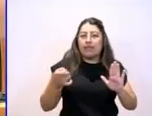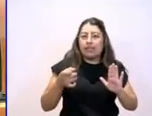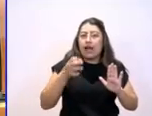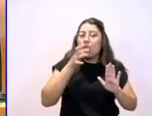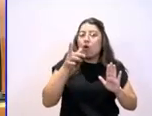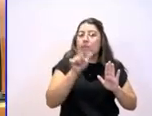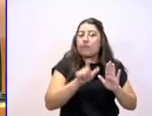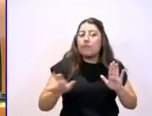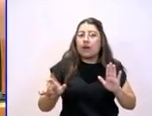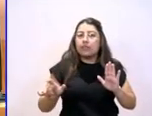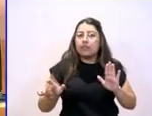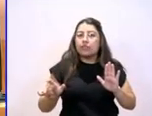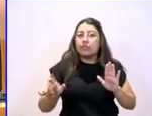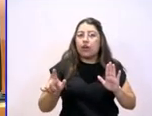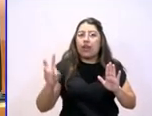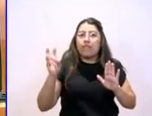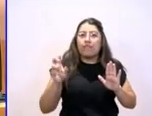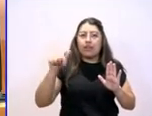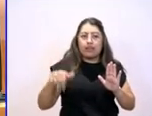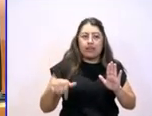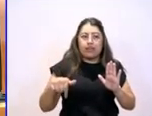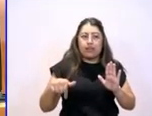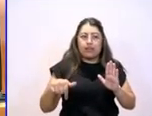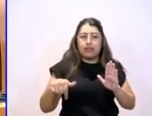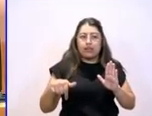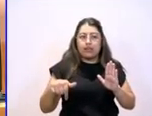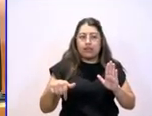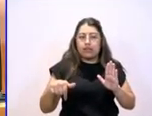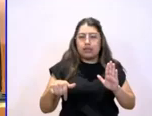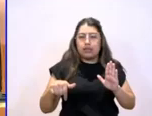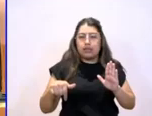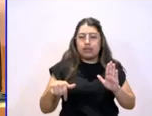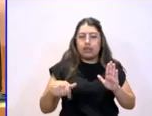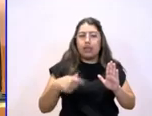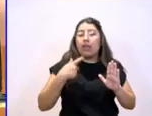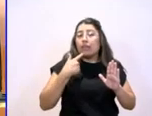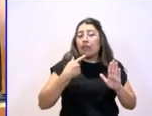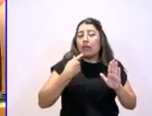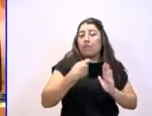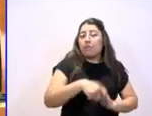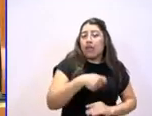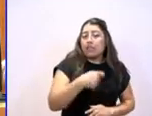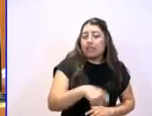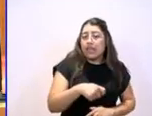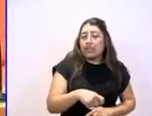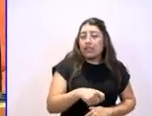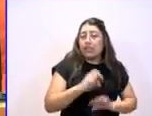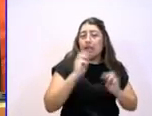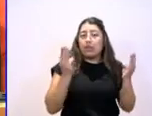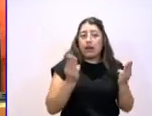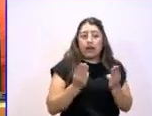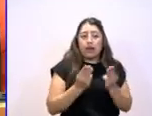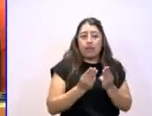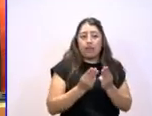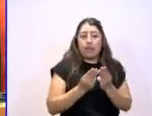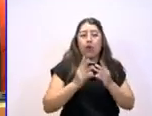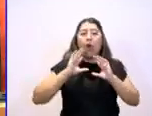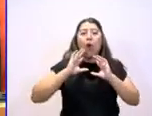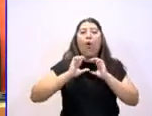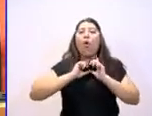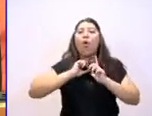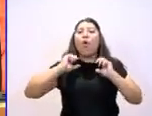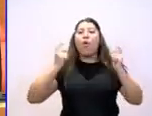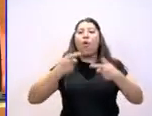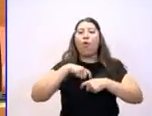que vienen al público. No es de recibo que la presidencia de este Parlamento le quite un pañuelo, una